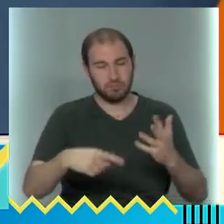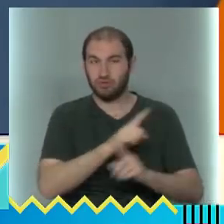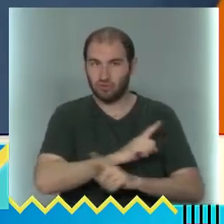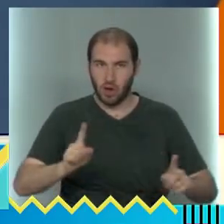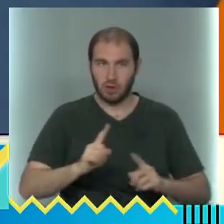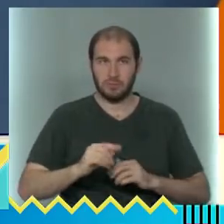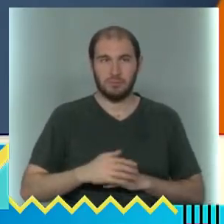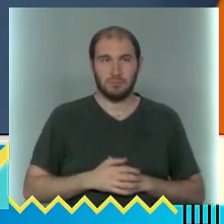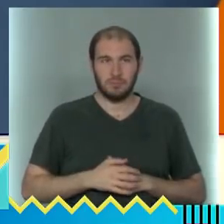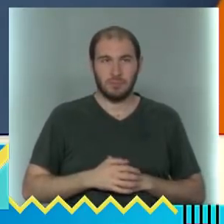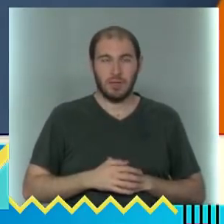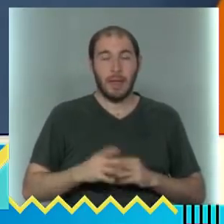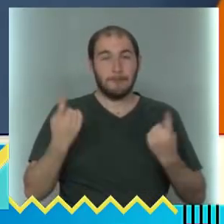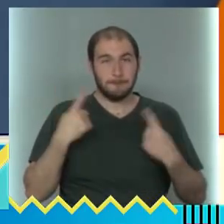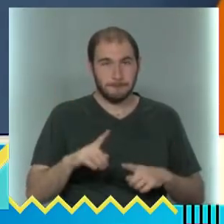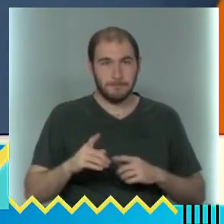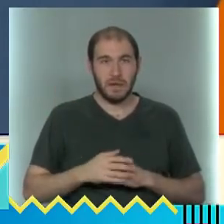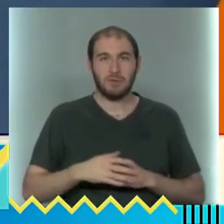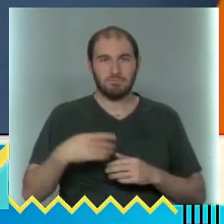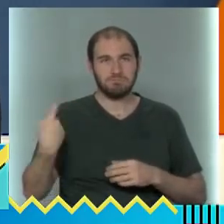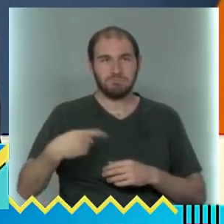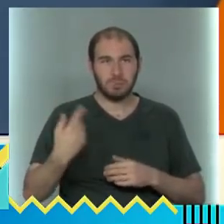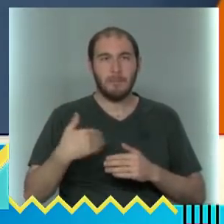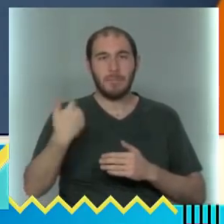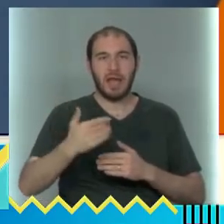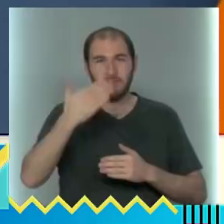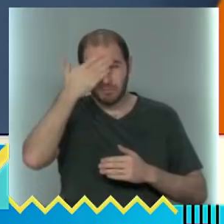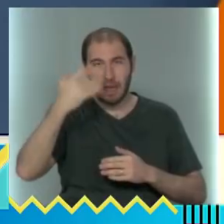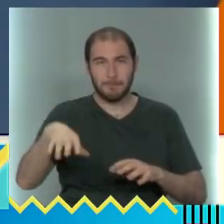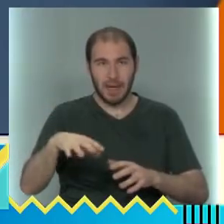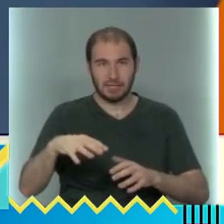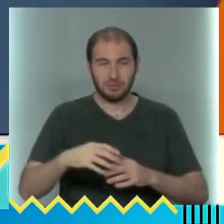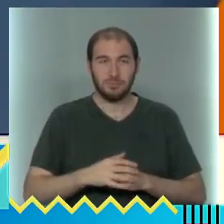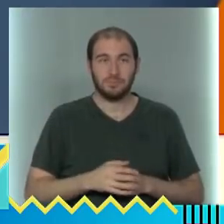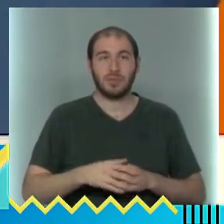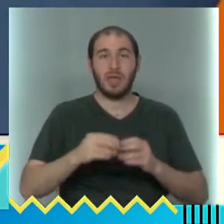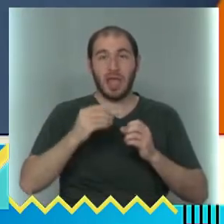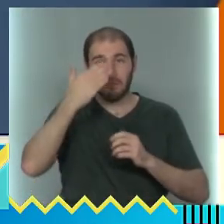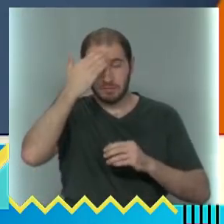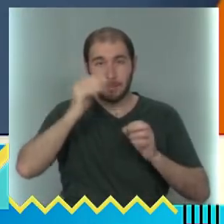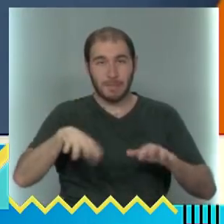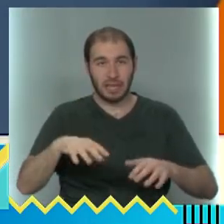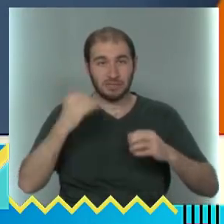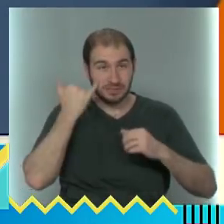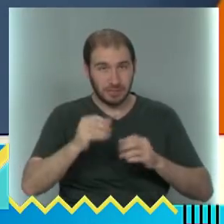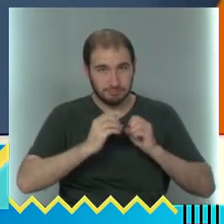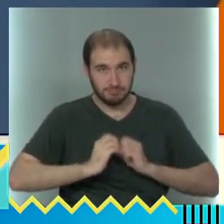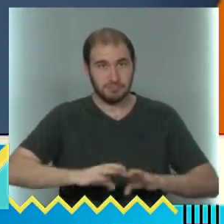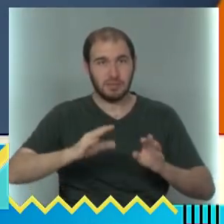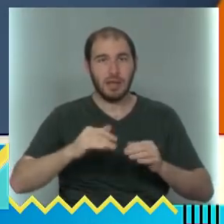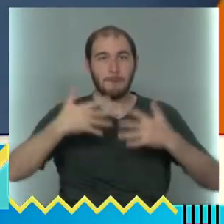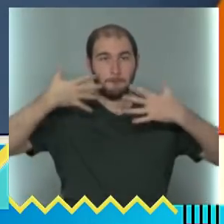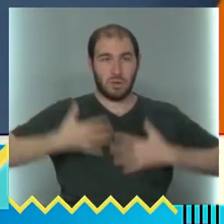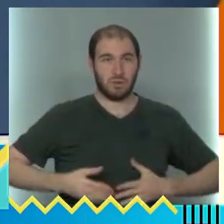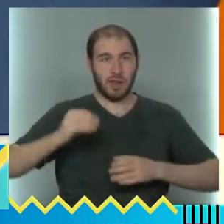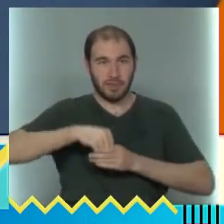porque... pero se ha visto que son más frecuentes en la enfermedad de Parkinson. Una vez instalada ya la enfermedad de Parkinson, el cuadro